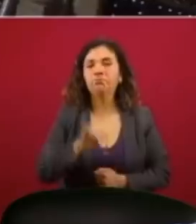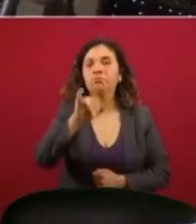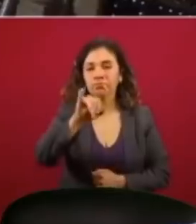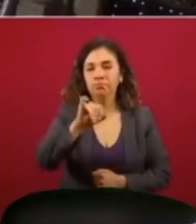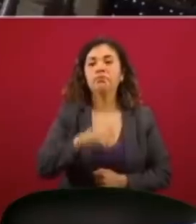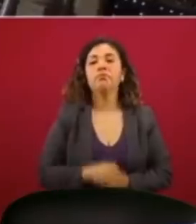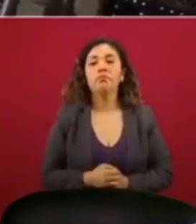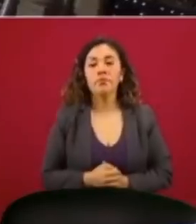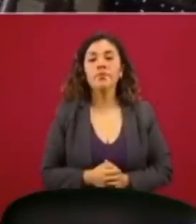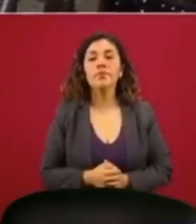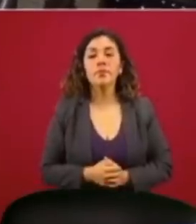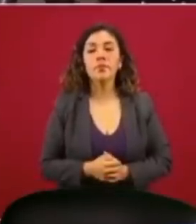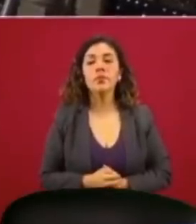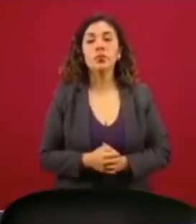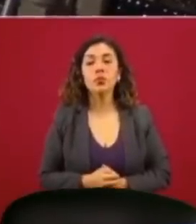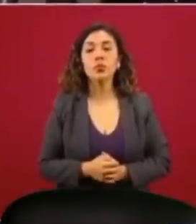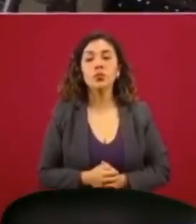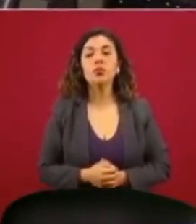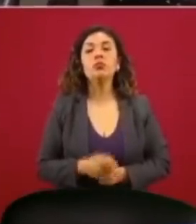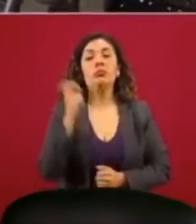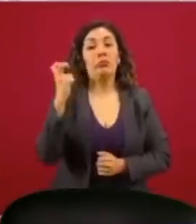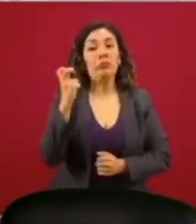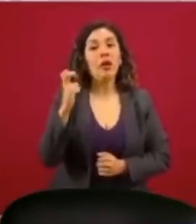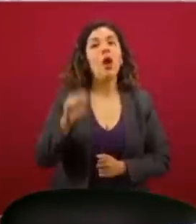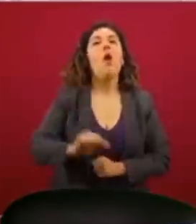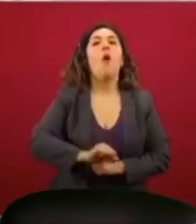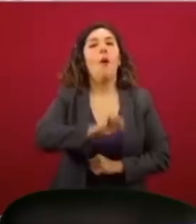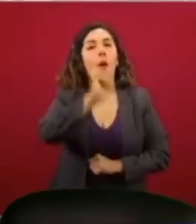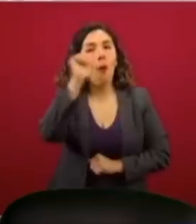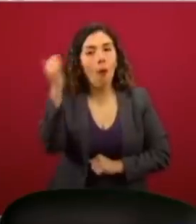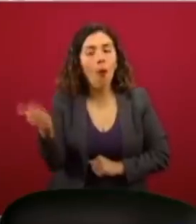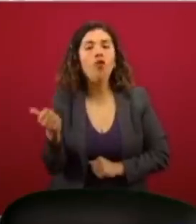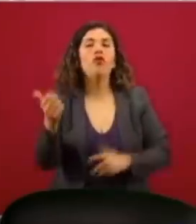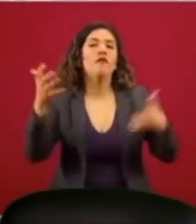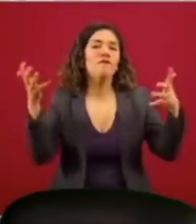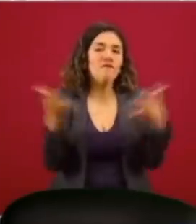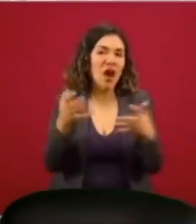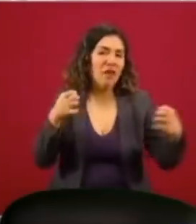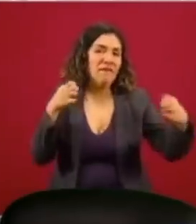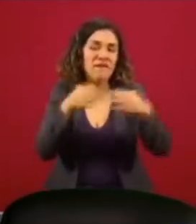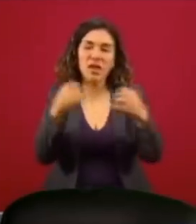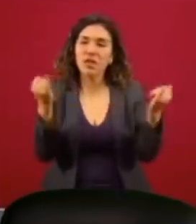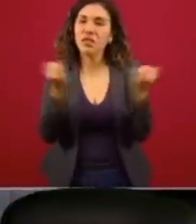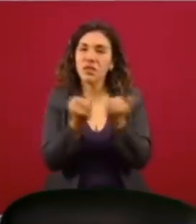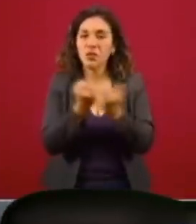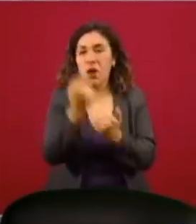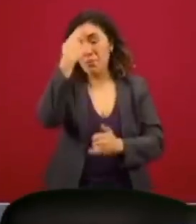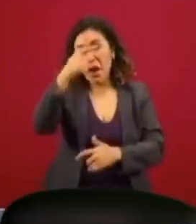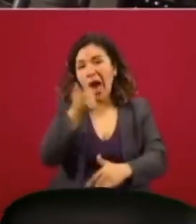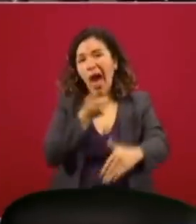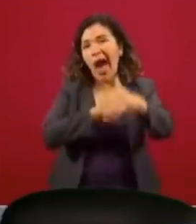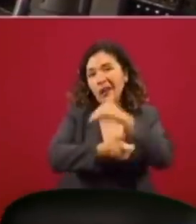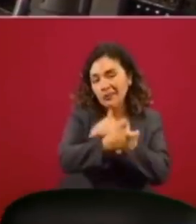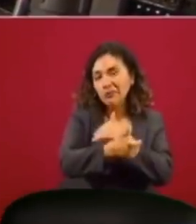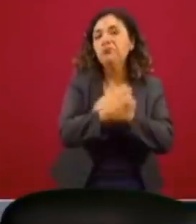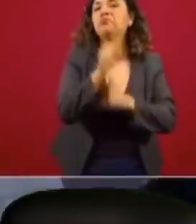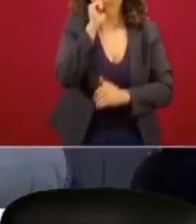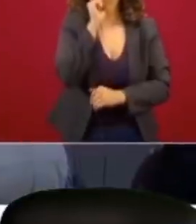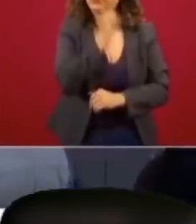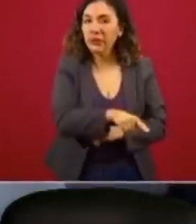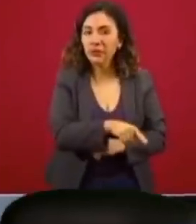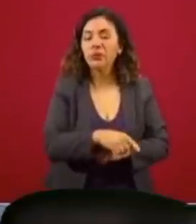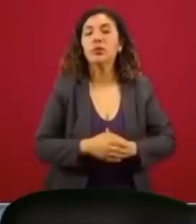habla ahora de otro fraude, de sobornos también,